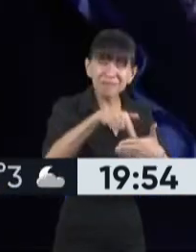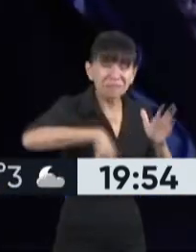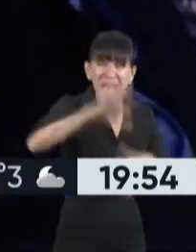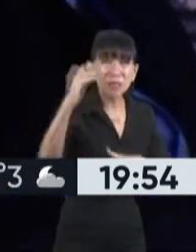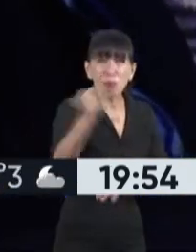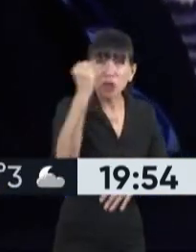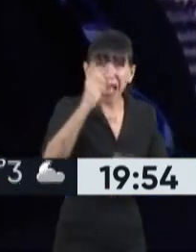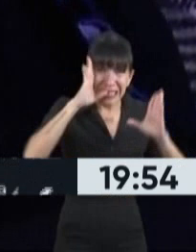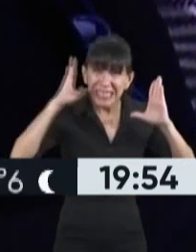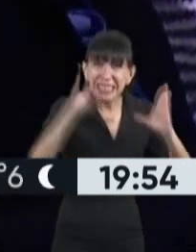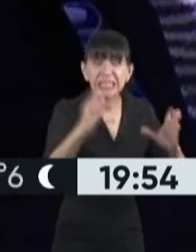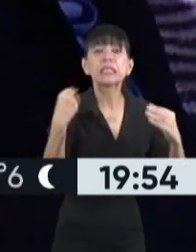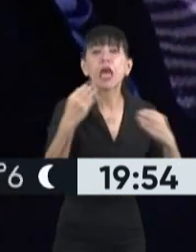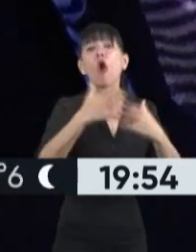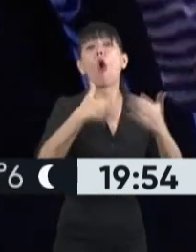pública.